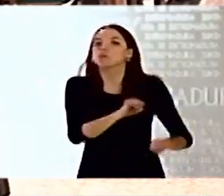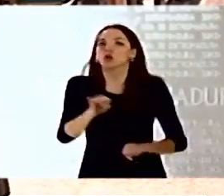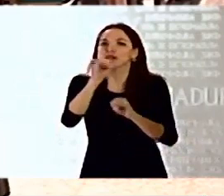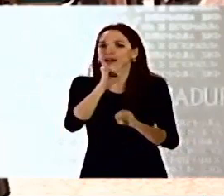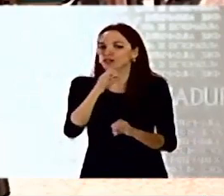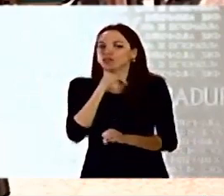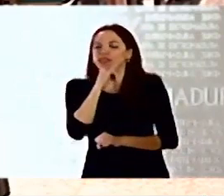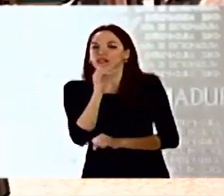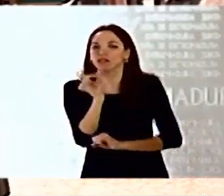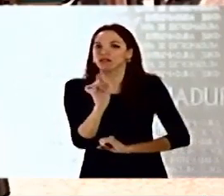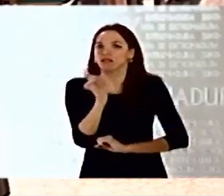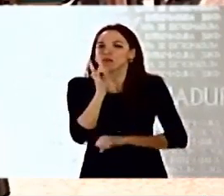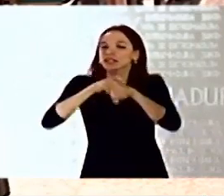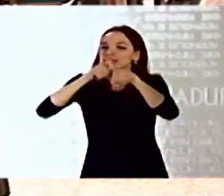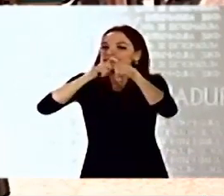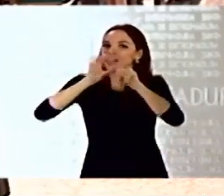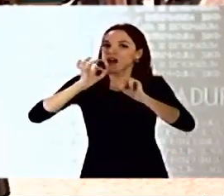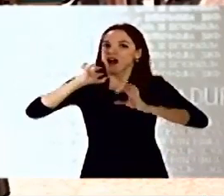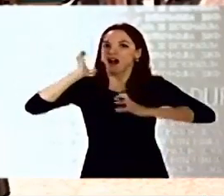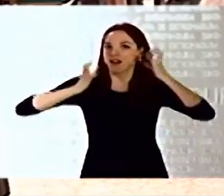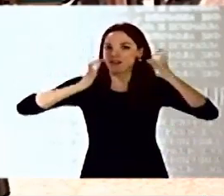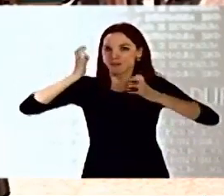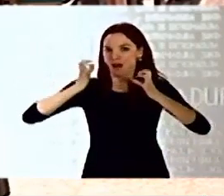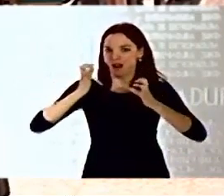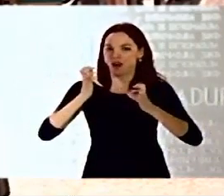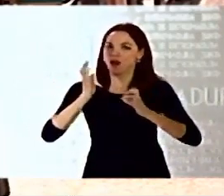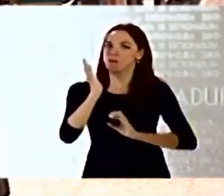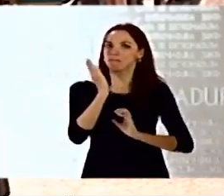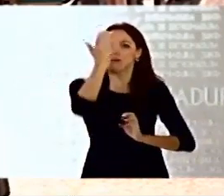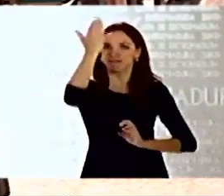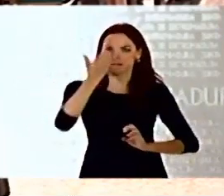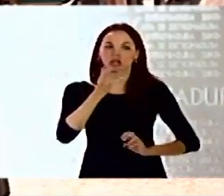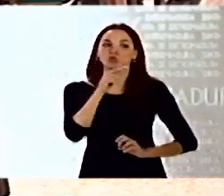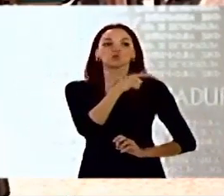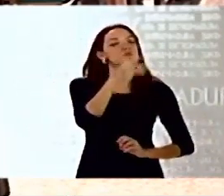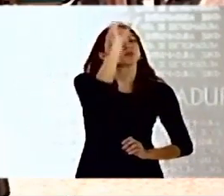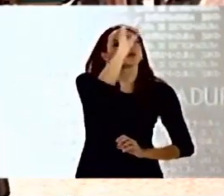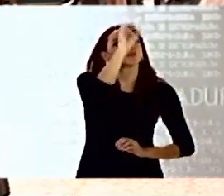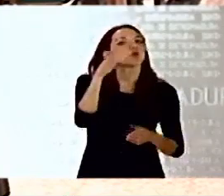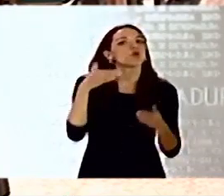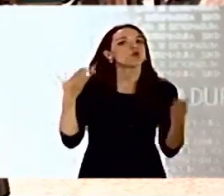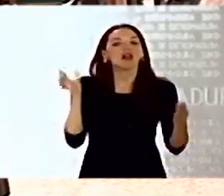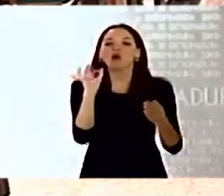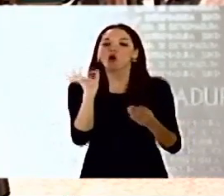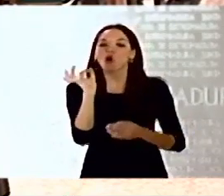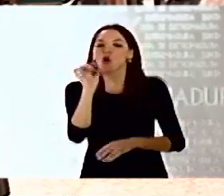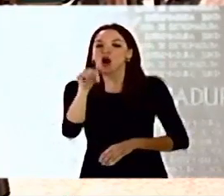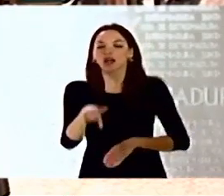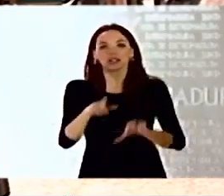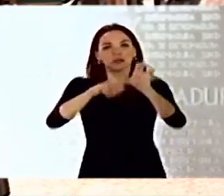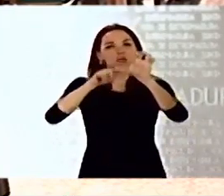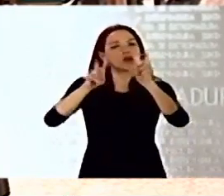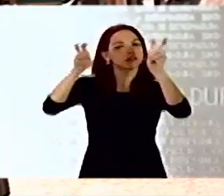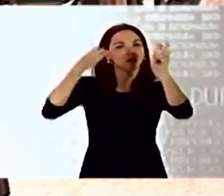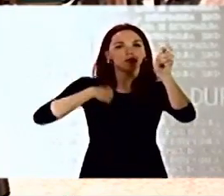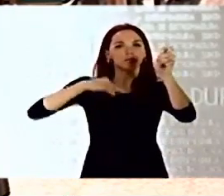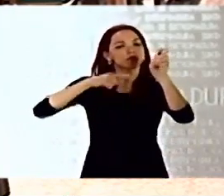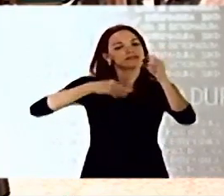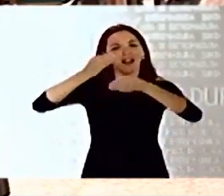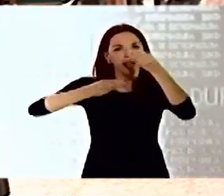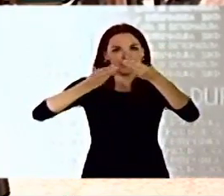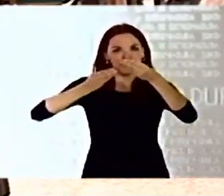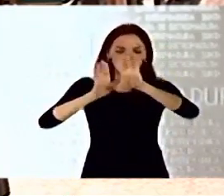esta especie animal. Quería pues, una valoración o qué se va a hacer en Extremadura o se está haciendo en torno a este tema. Y por